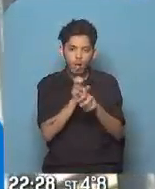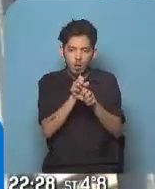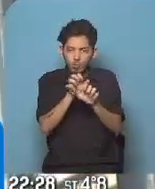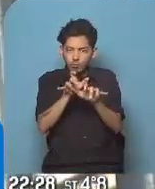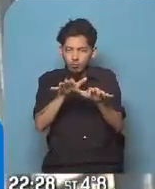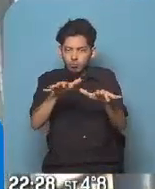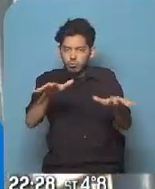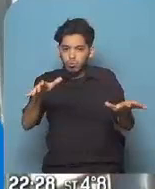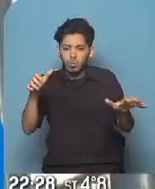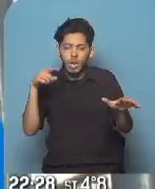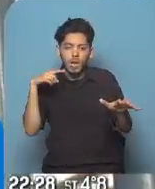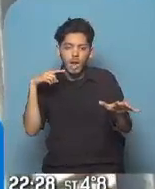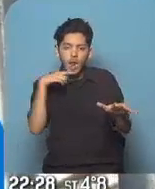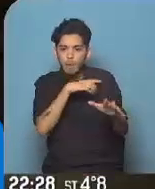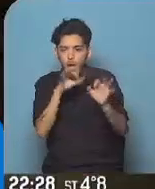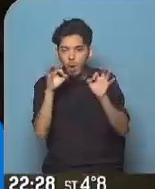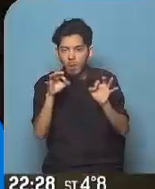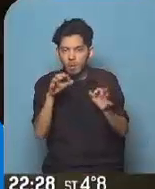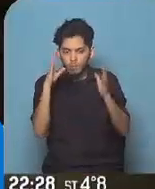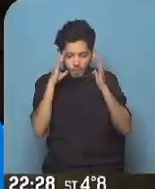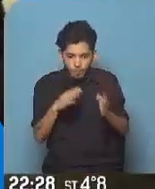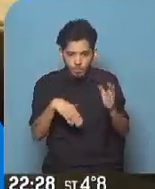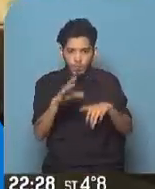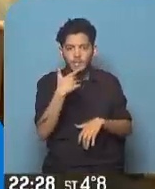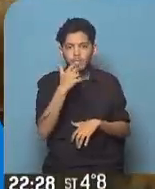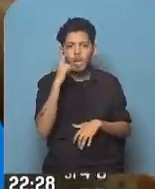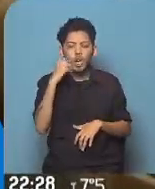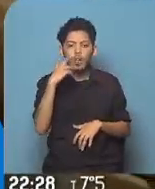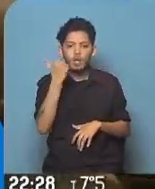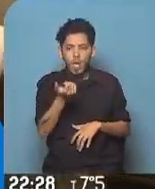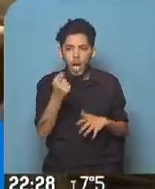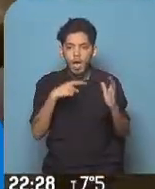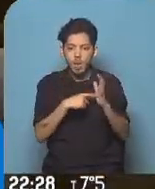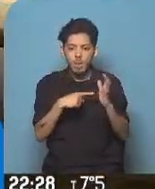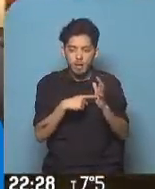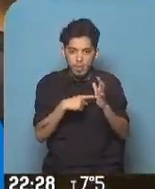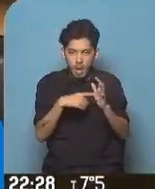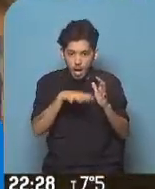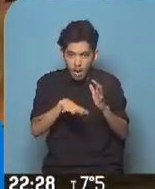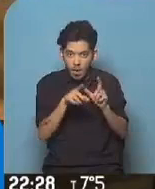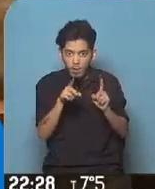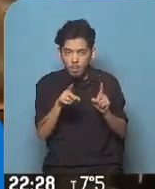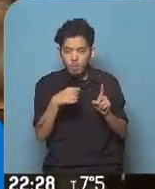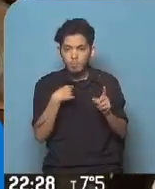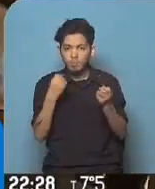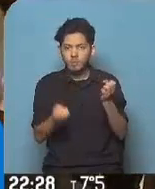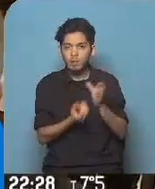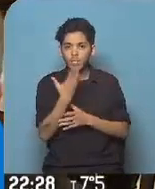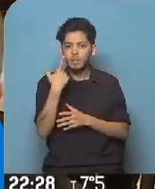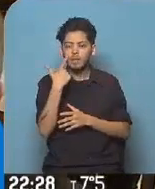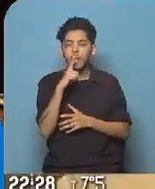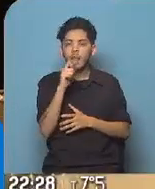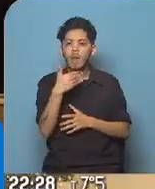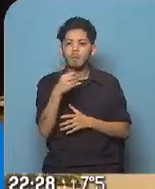Alemania, concentrándose especialmente en el estado de Sajonia, en cuya capital, Dresde, nació el movimiento islamofóbico